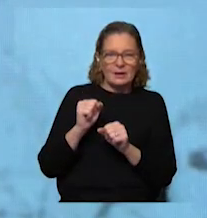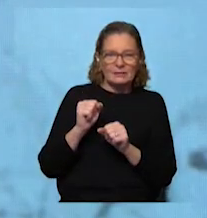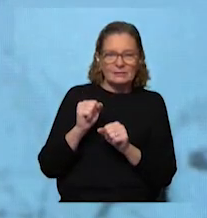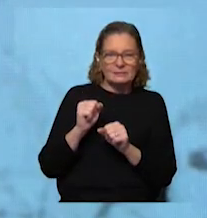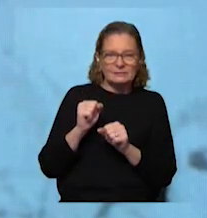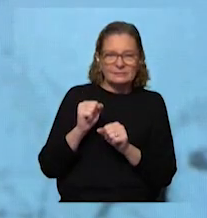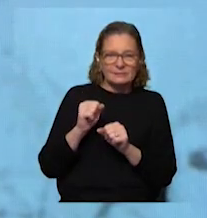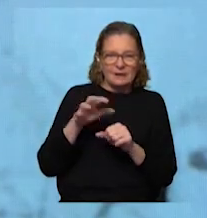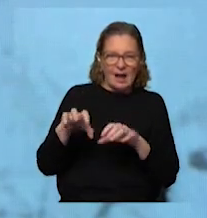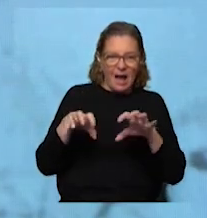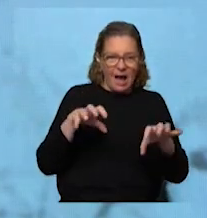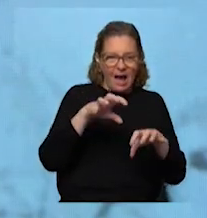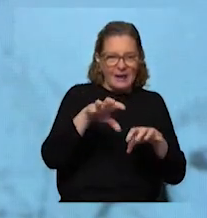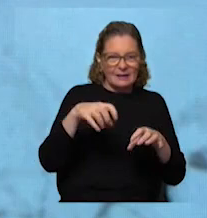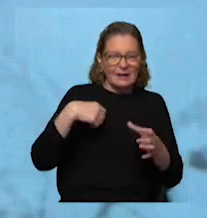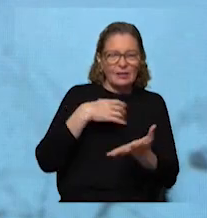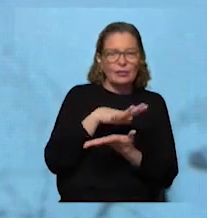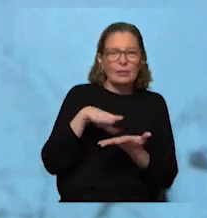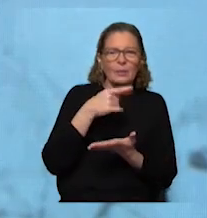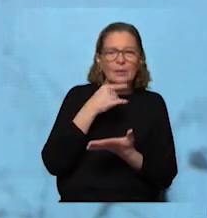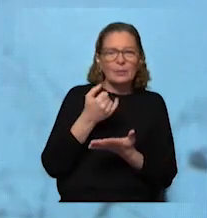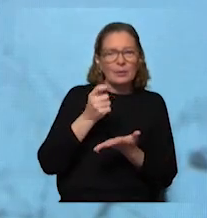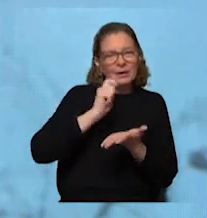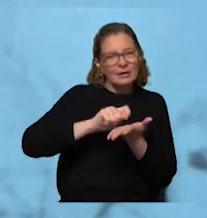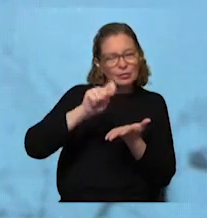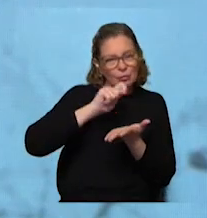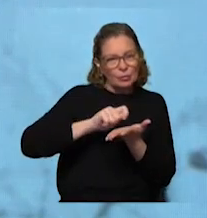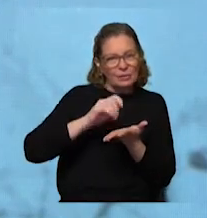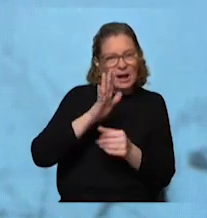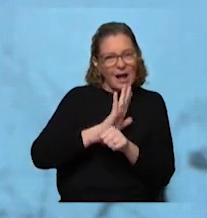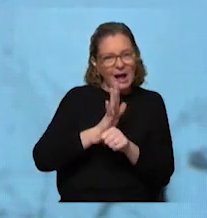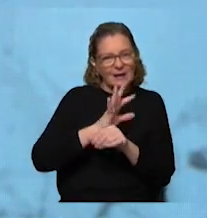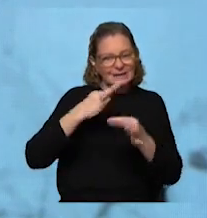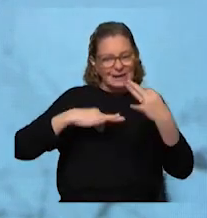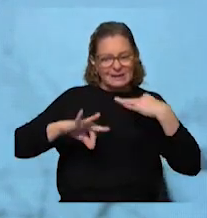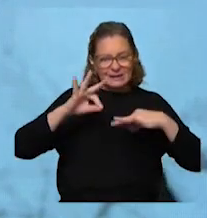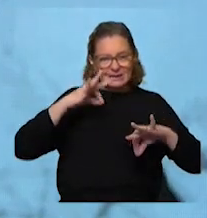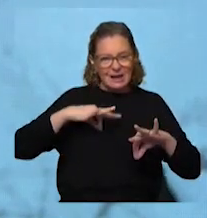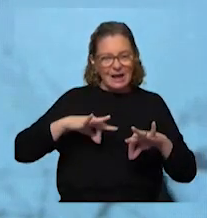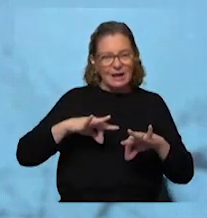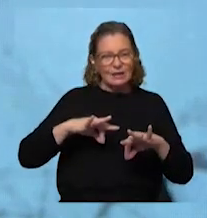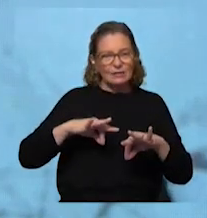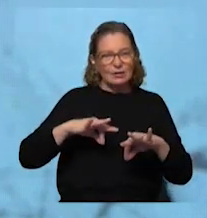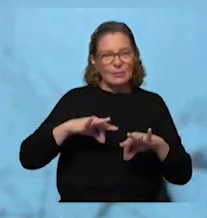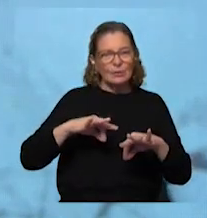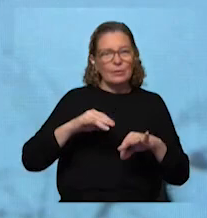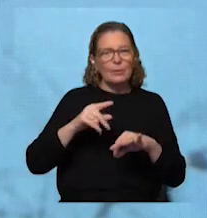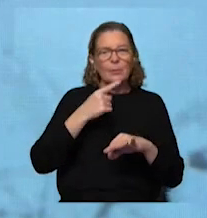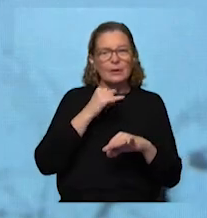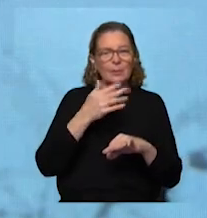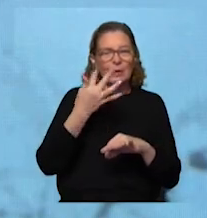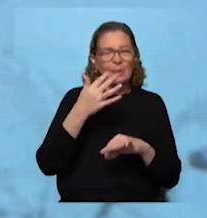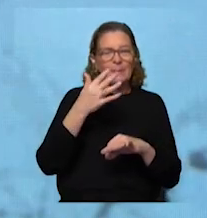áreas de la sociedad quiero decir desde la escritura el arte el teatro como es el caso de Miriam gladyger